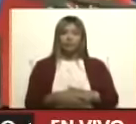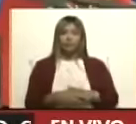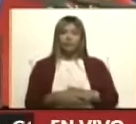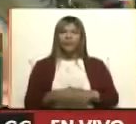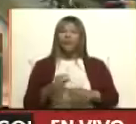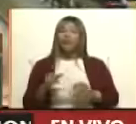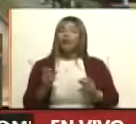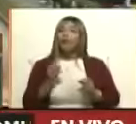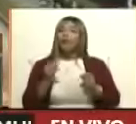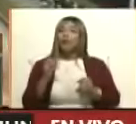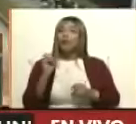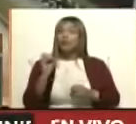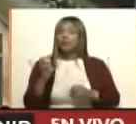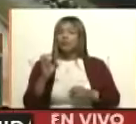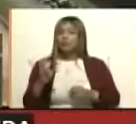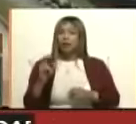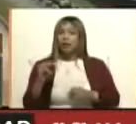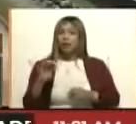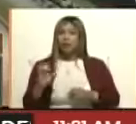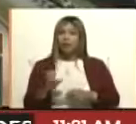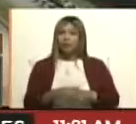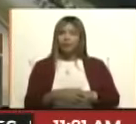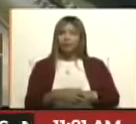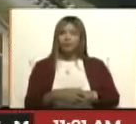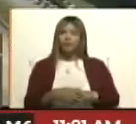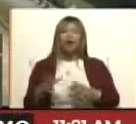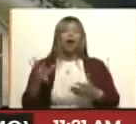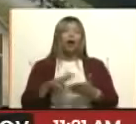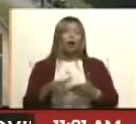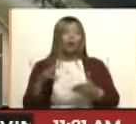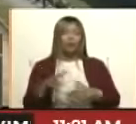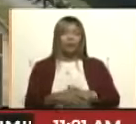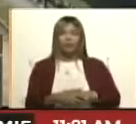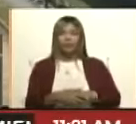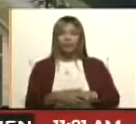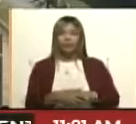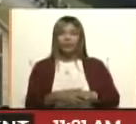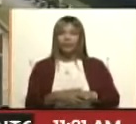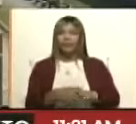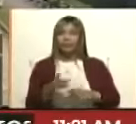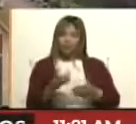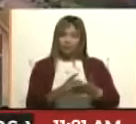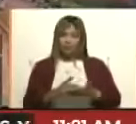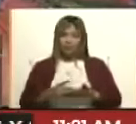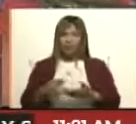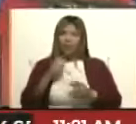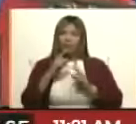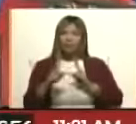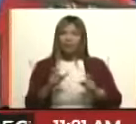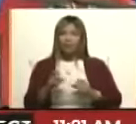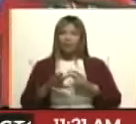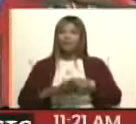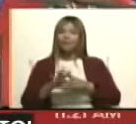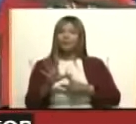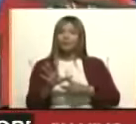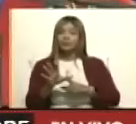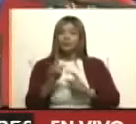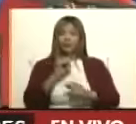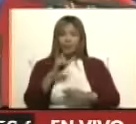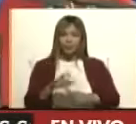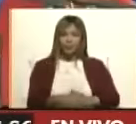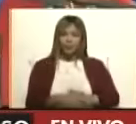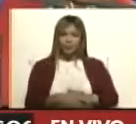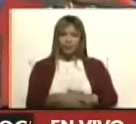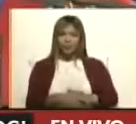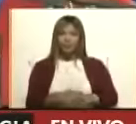el Consejo Nacional Electoral aprobó y diseñó las preguntas, las 5 preguntas